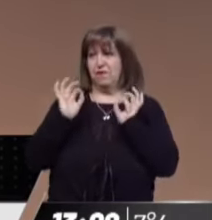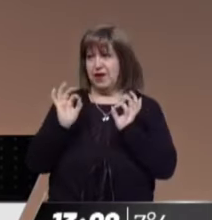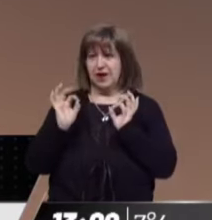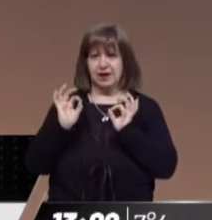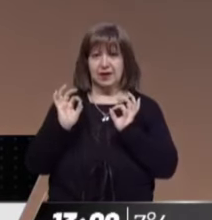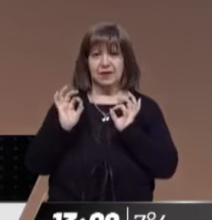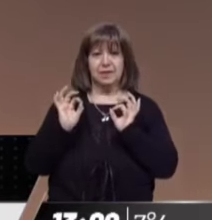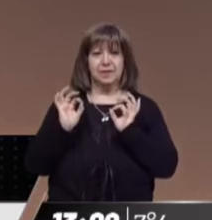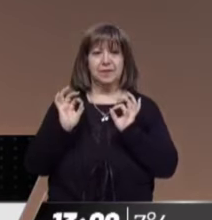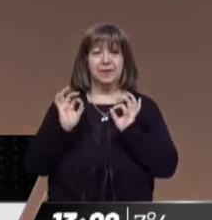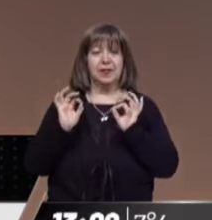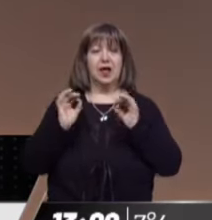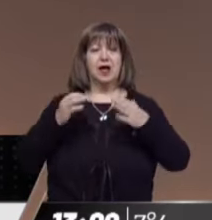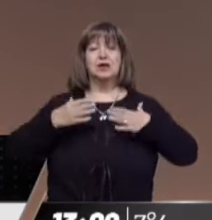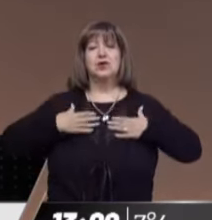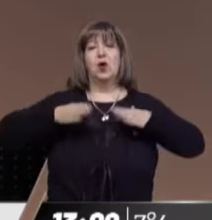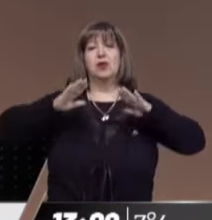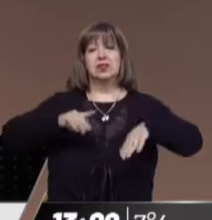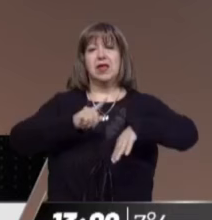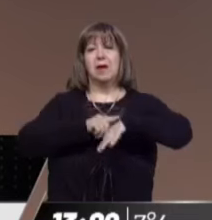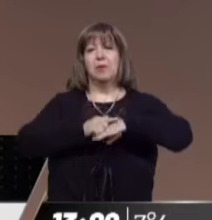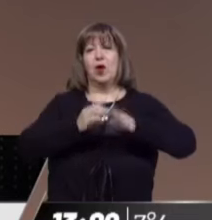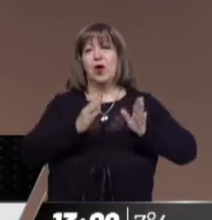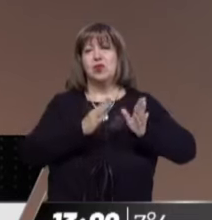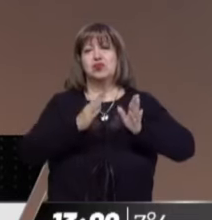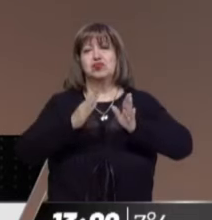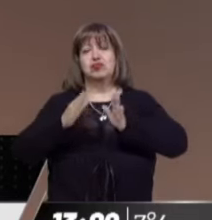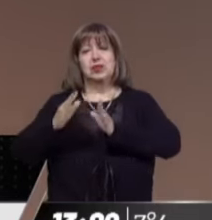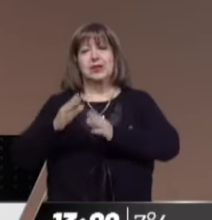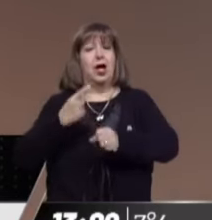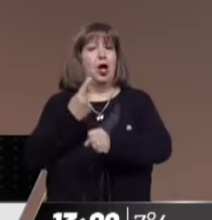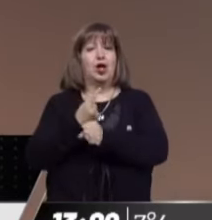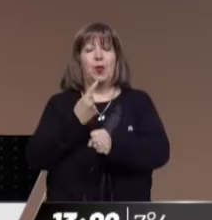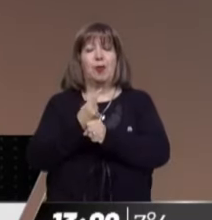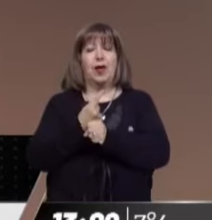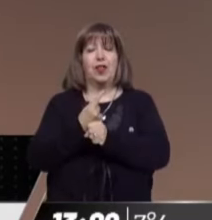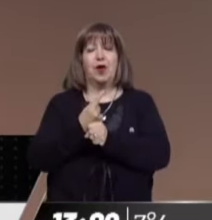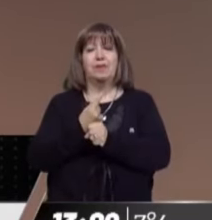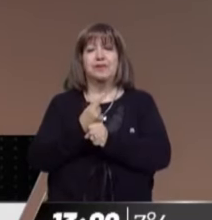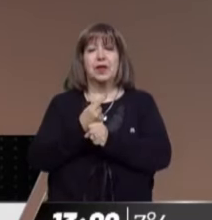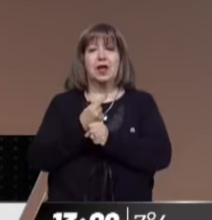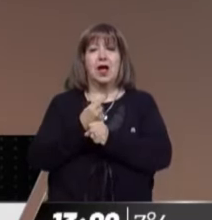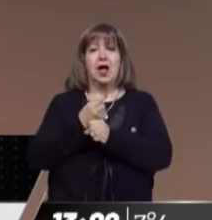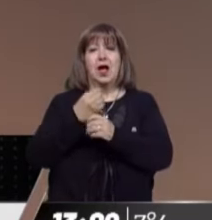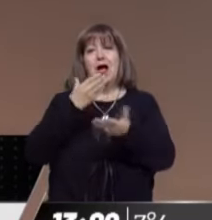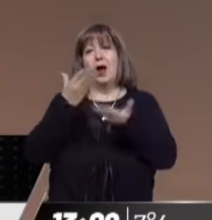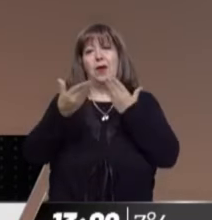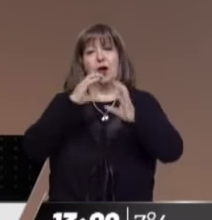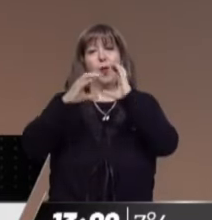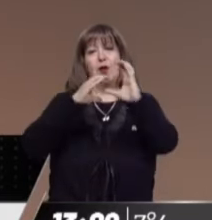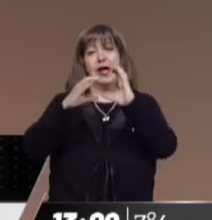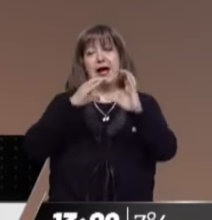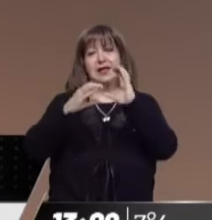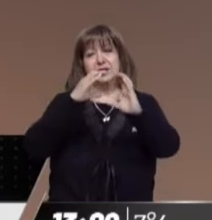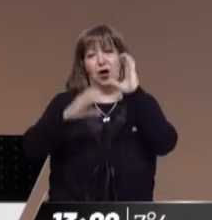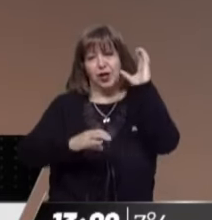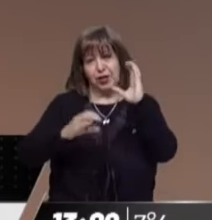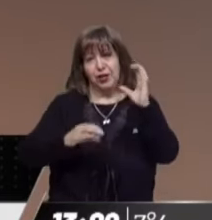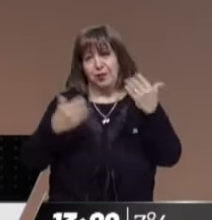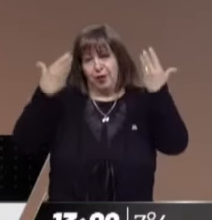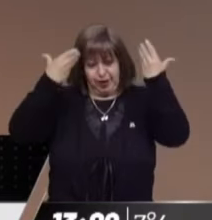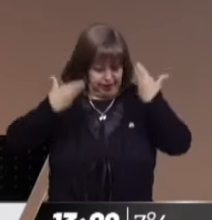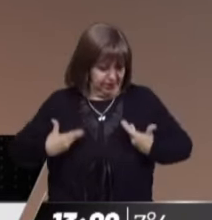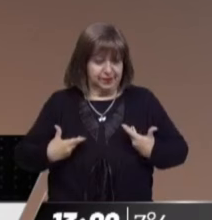y voy a estar un tiempito más sin poder comunicarme con ustedes por muchas